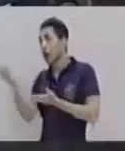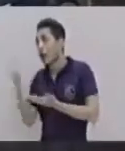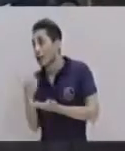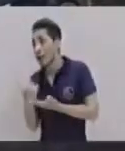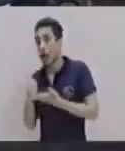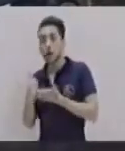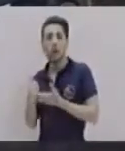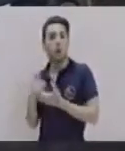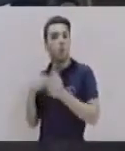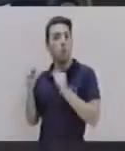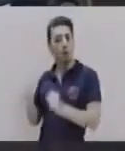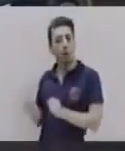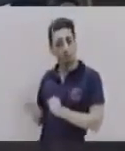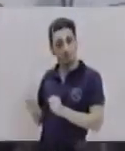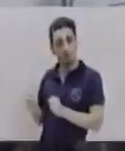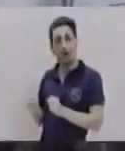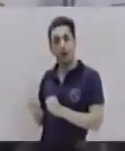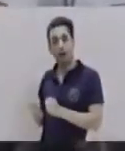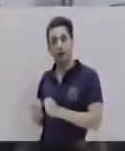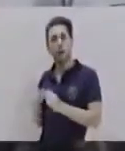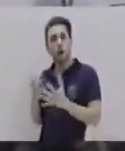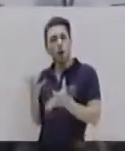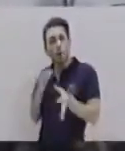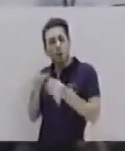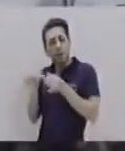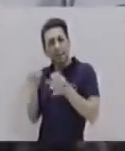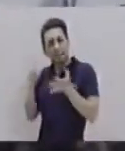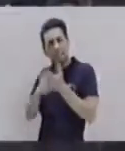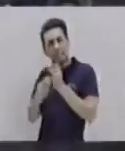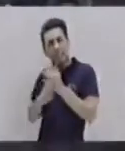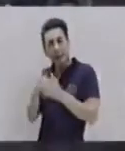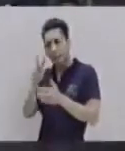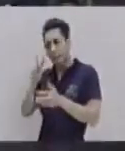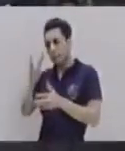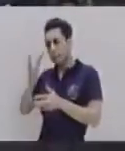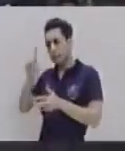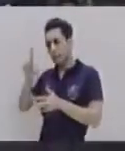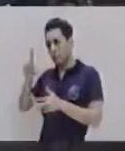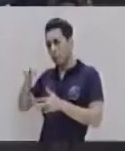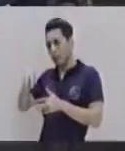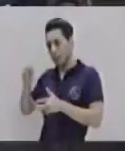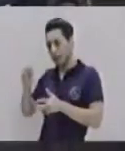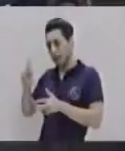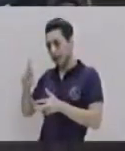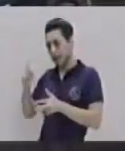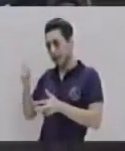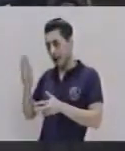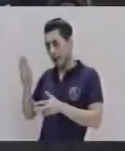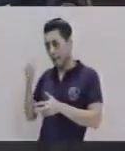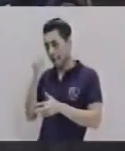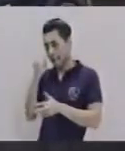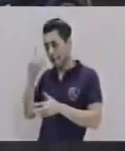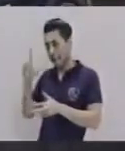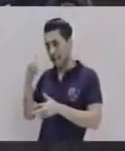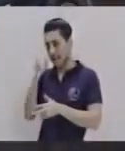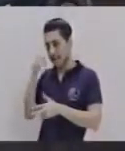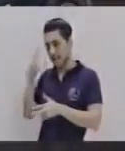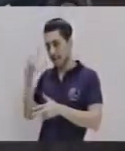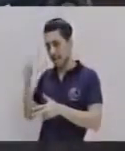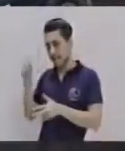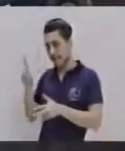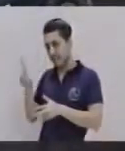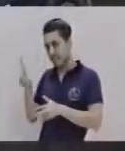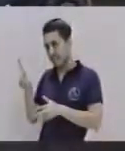Pero ¿cómo podríamos describir la vulnerabilidad al pedir ayuda? La vulnerabilidad pues es realmente cuando